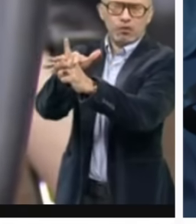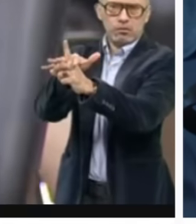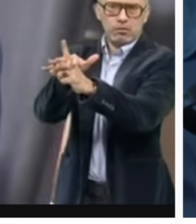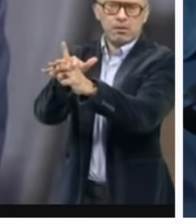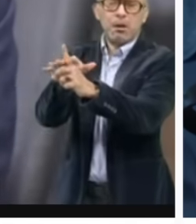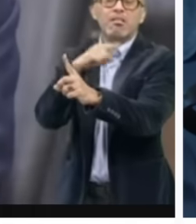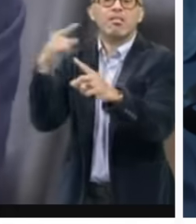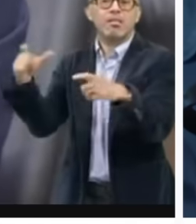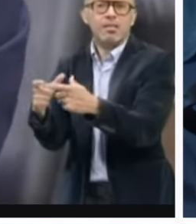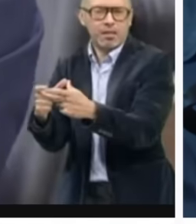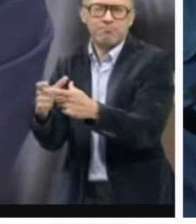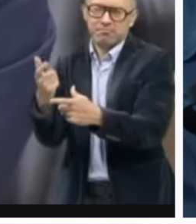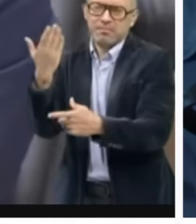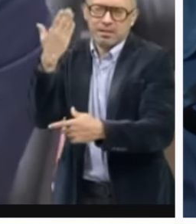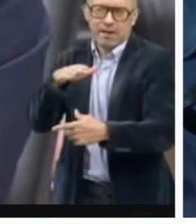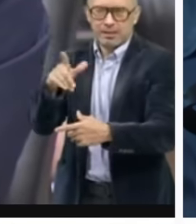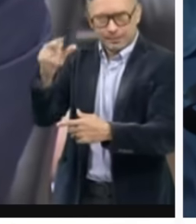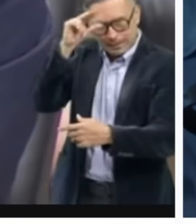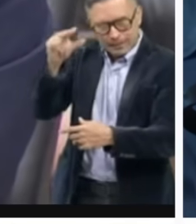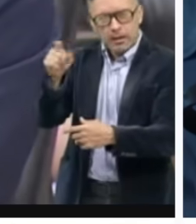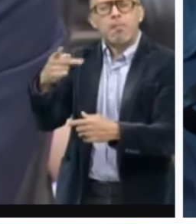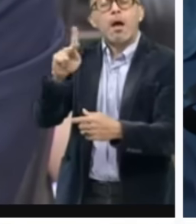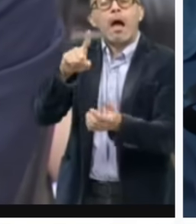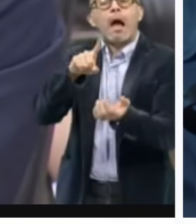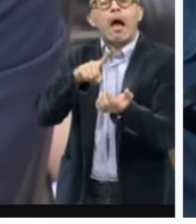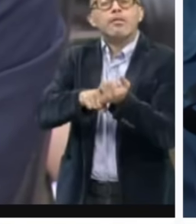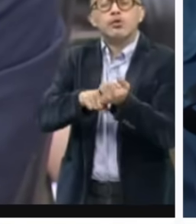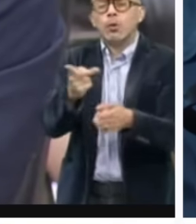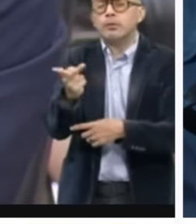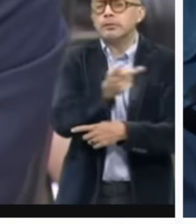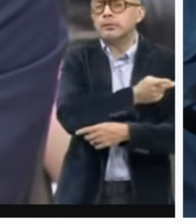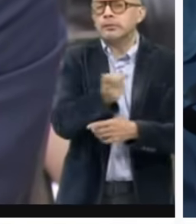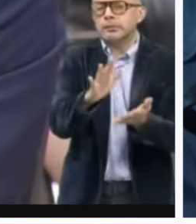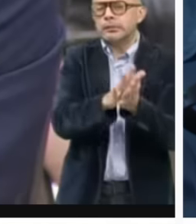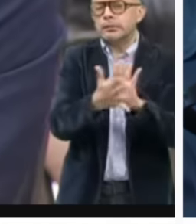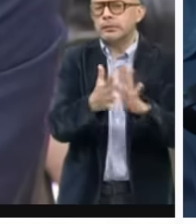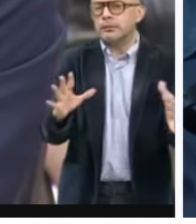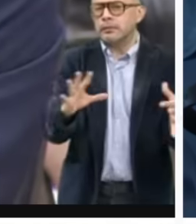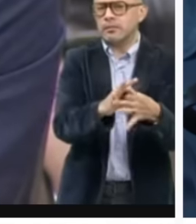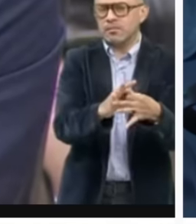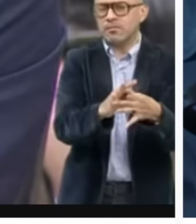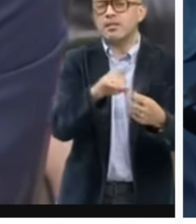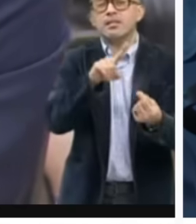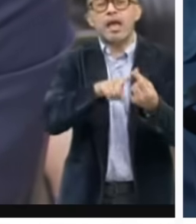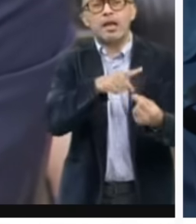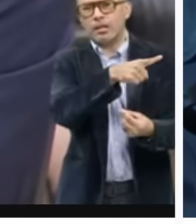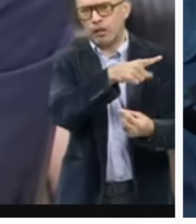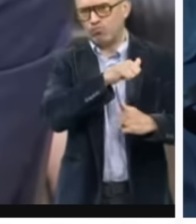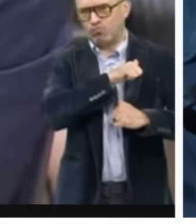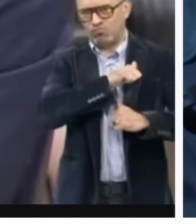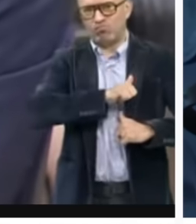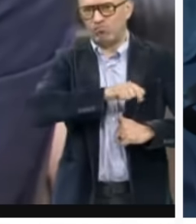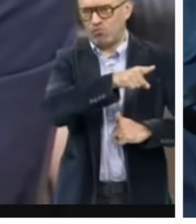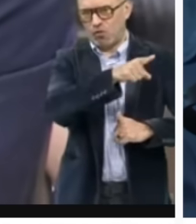sabido que es un nado sincronizado el que emprenden de la mano del oficialismo. Yo quisiera mostrar